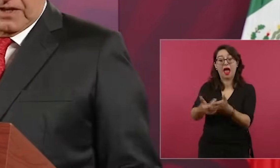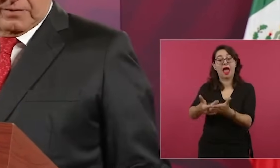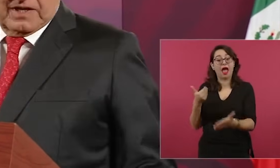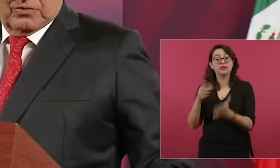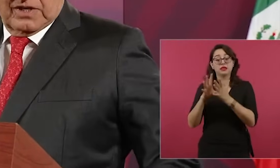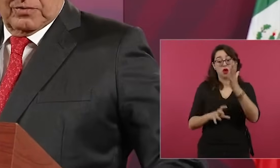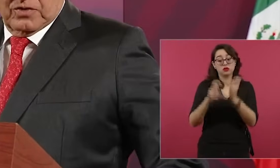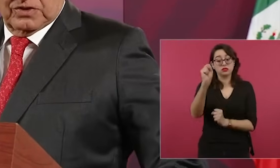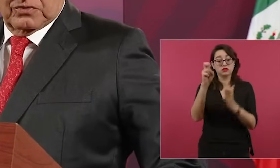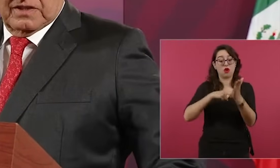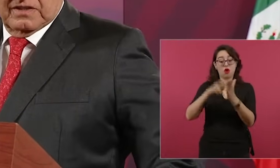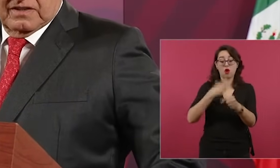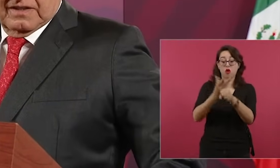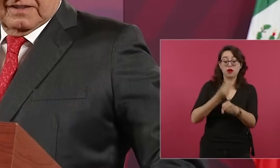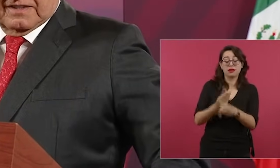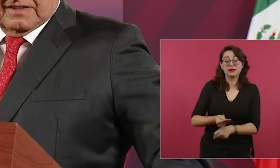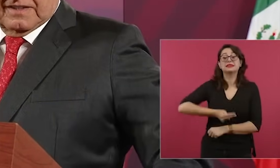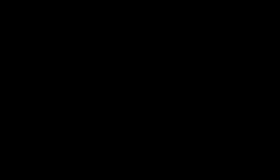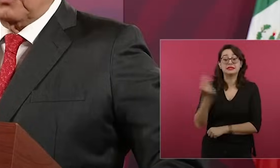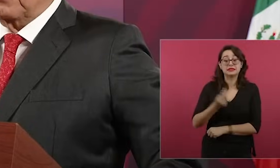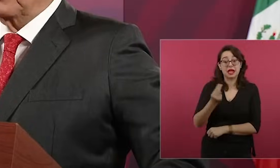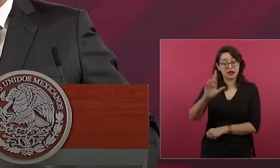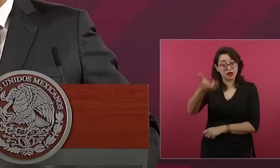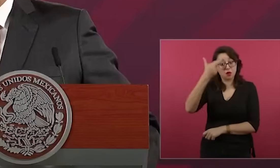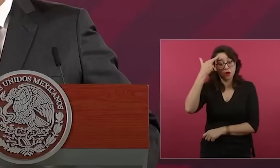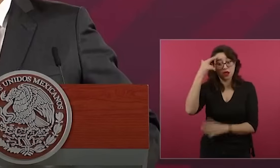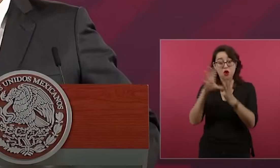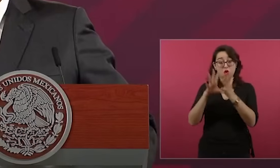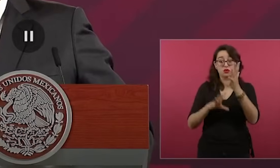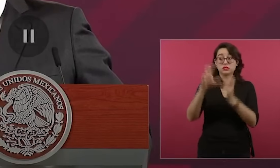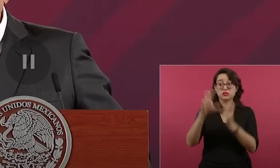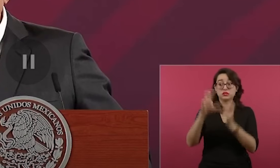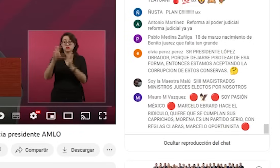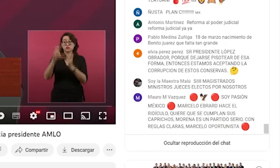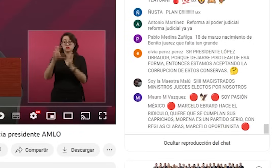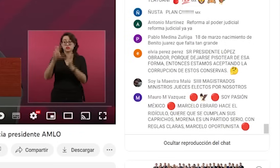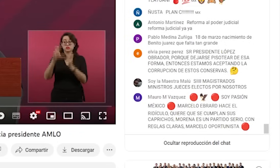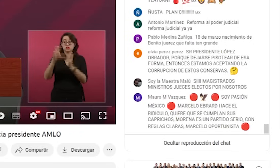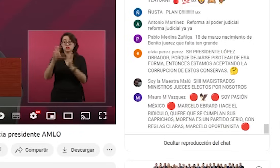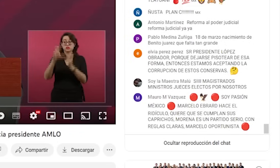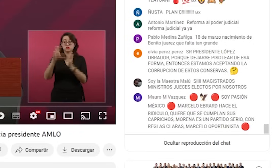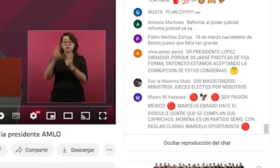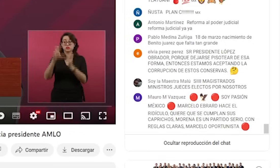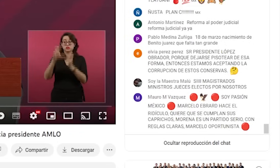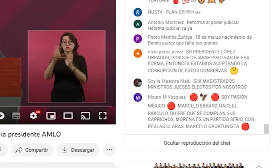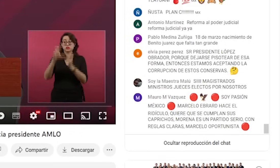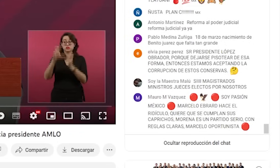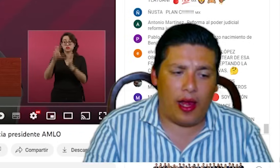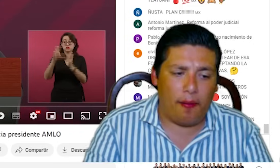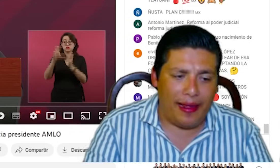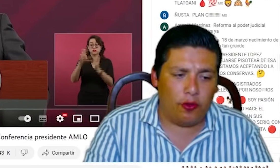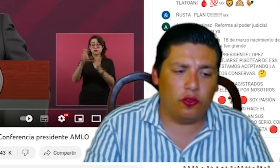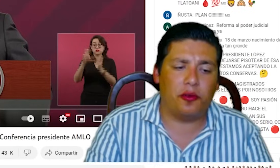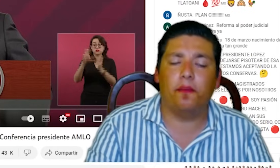se pueda llevar a cabo una reforma constitucional se necesita una mayoría calificada. Pues ahí está, familia, también el presidente López